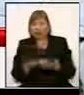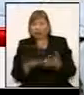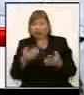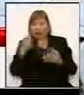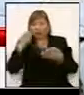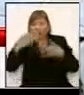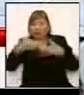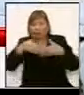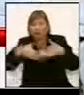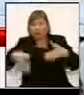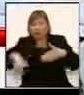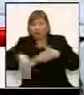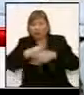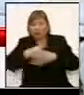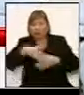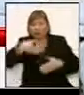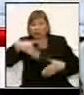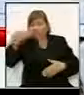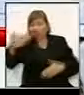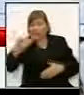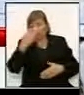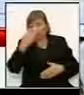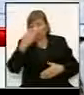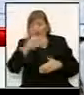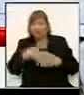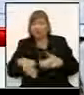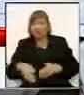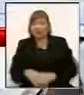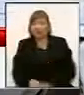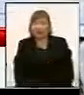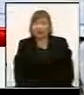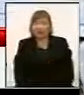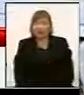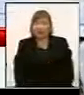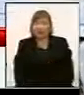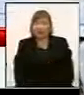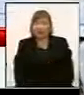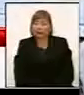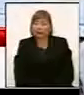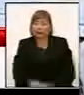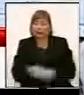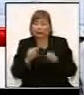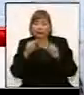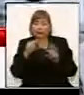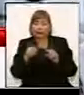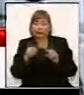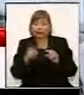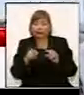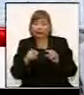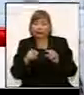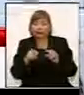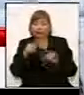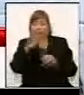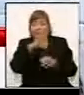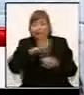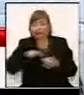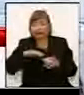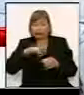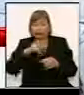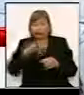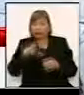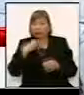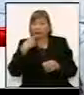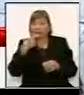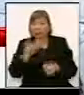filo de la berma y el otro filo de la berma. Y ahí está. Y el trébol está acá. Por eso,